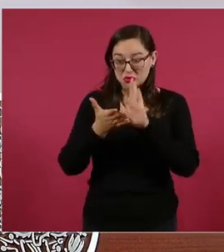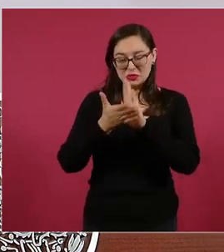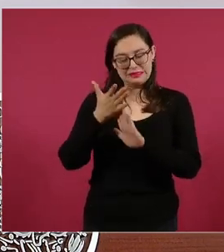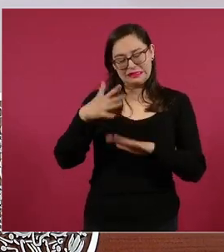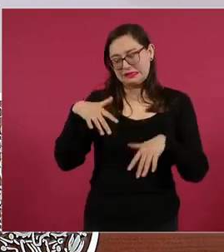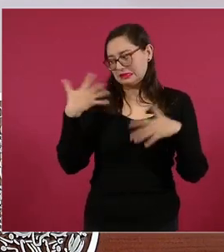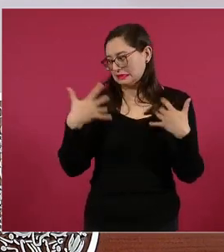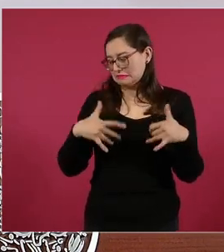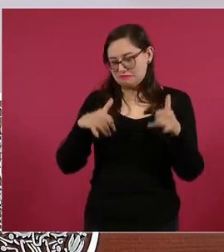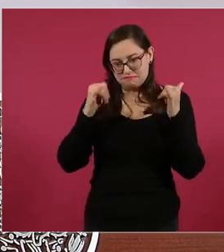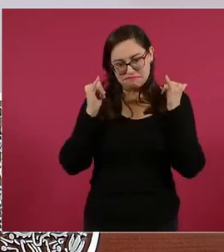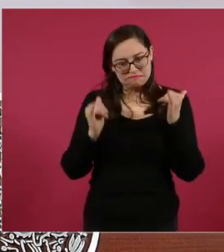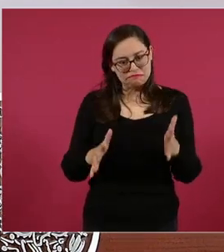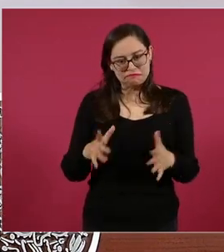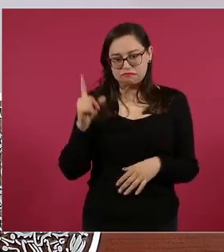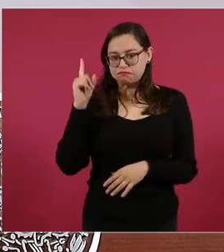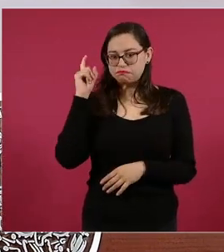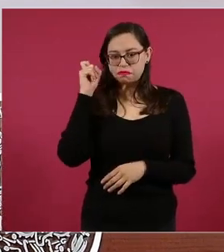porque